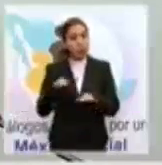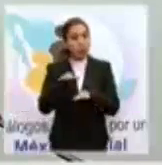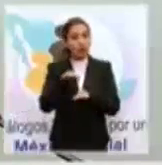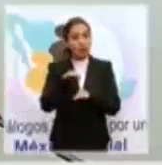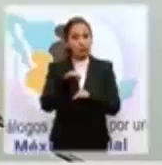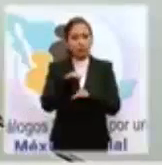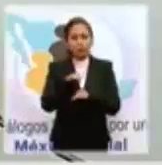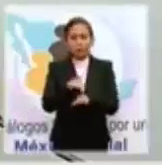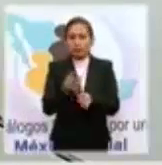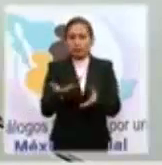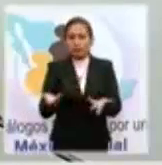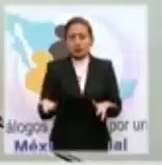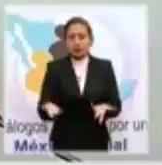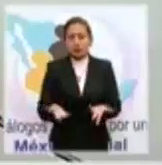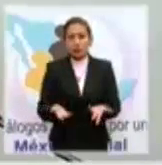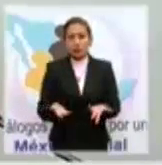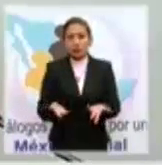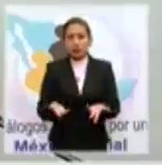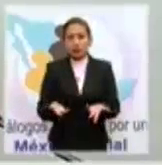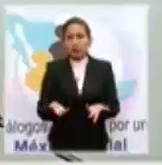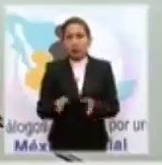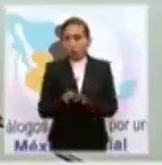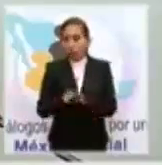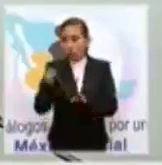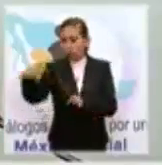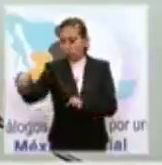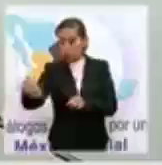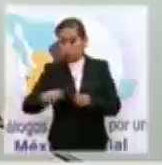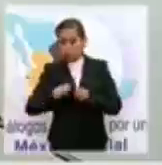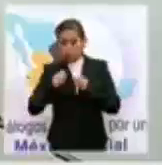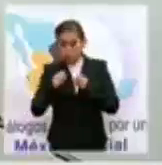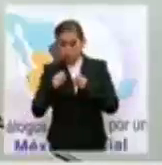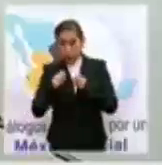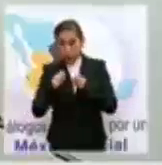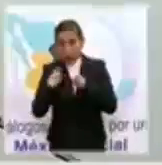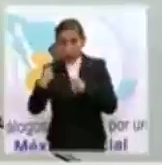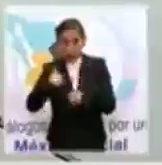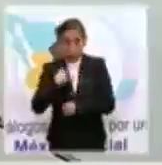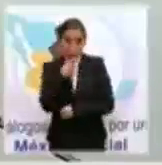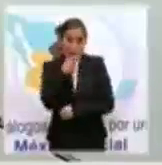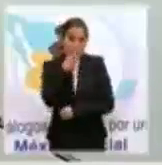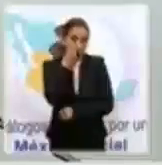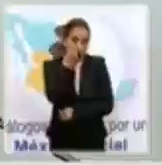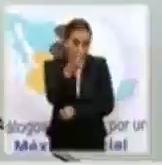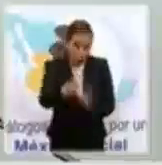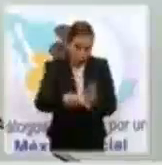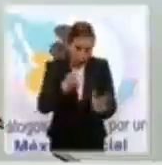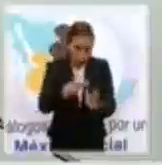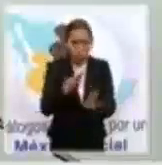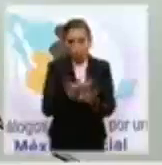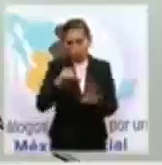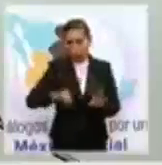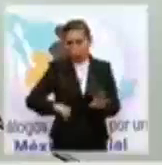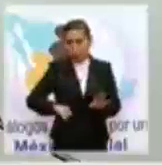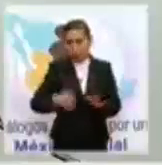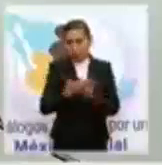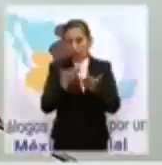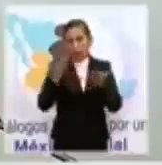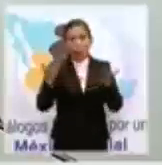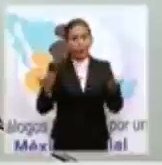a cómo te va en la vida, insisto. Y es interesante, hoy están